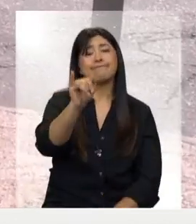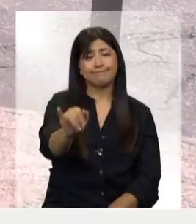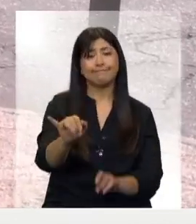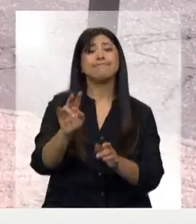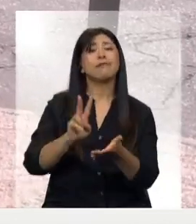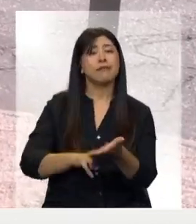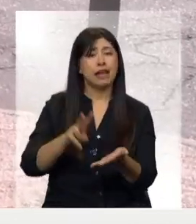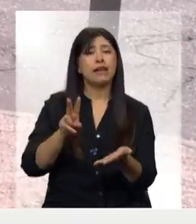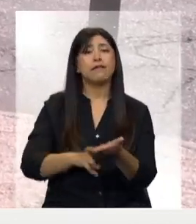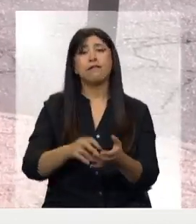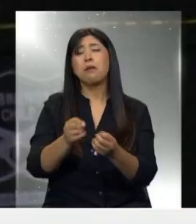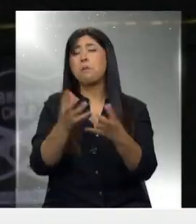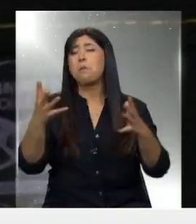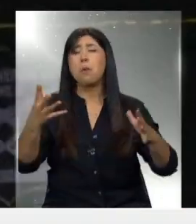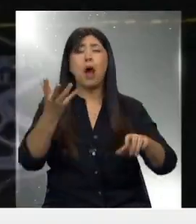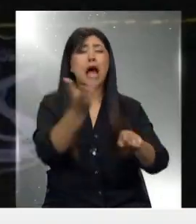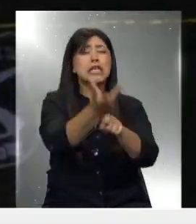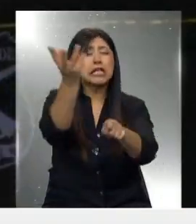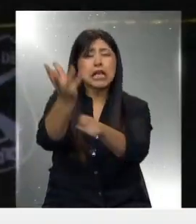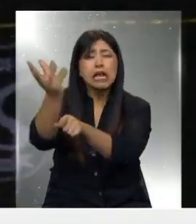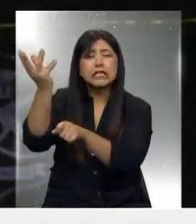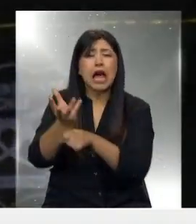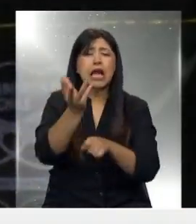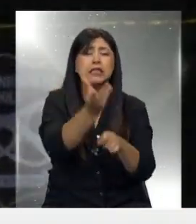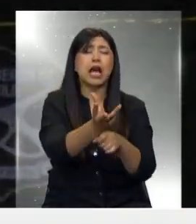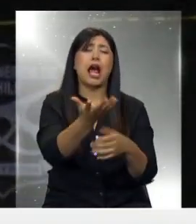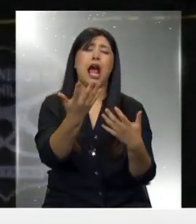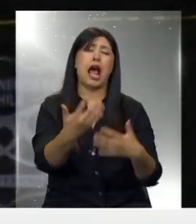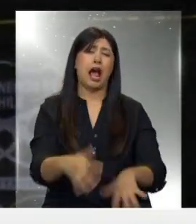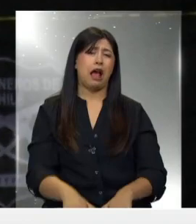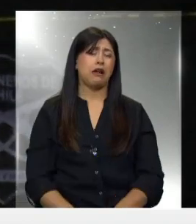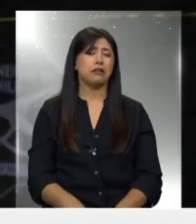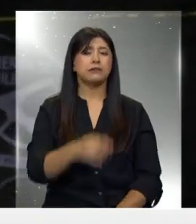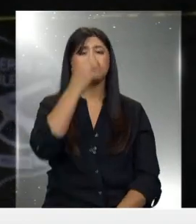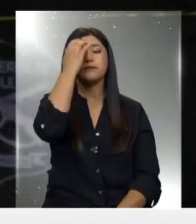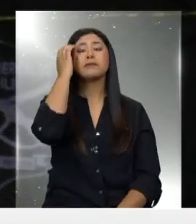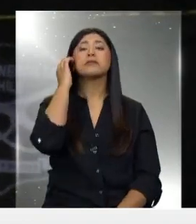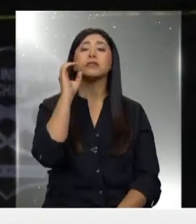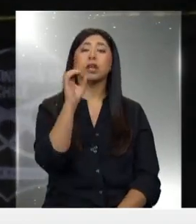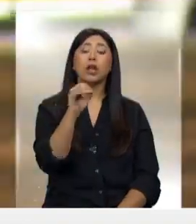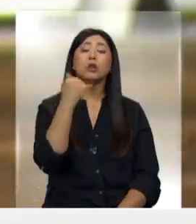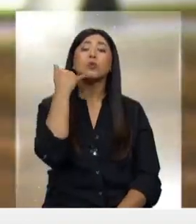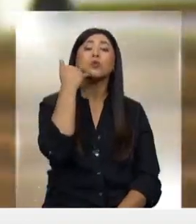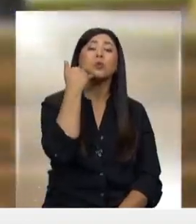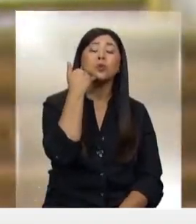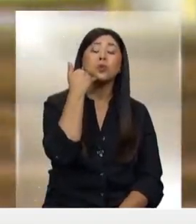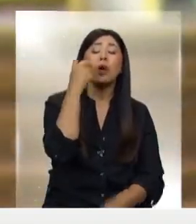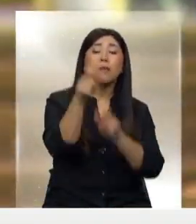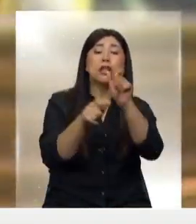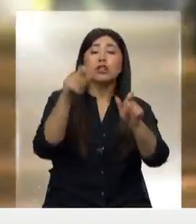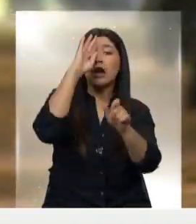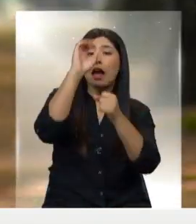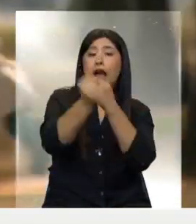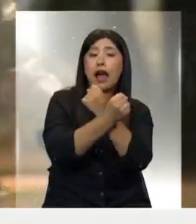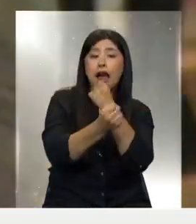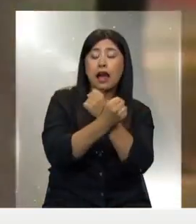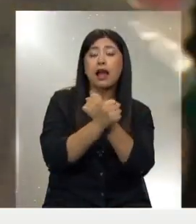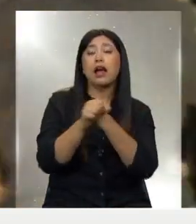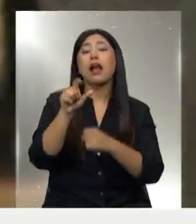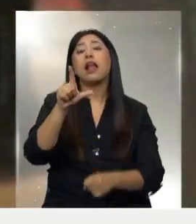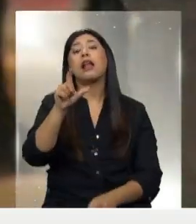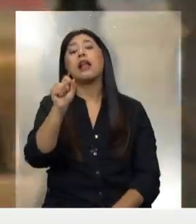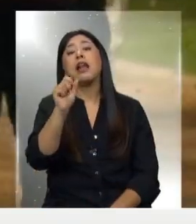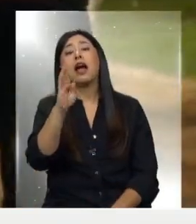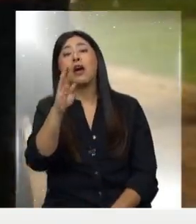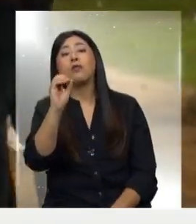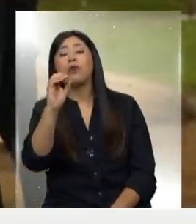Hay mucho asalto. El Ministerio Público determinó que sea la BUCAR y el OS9 de Carabineros quienes realicen los peritajes para esclarecer